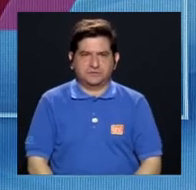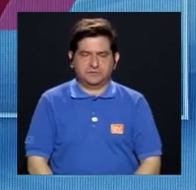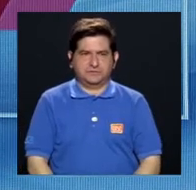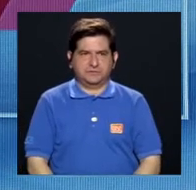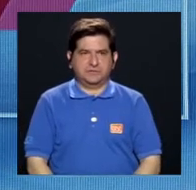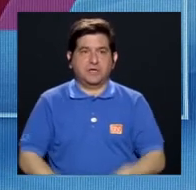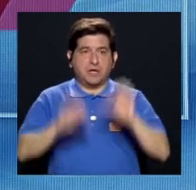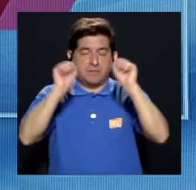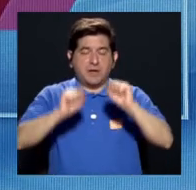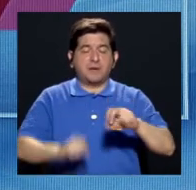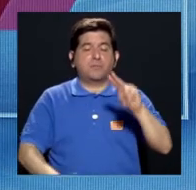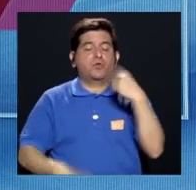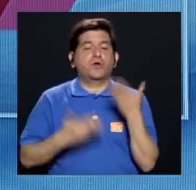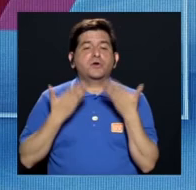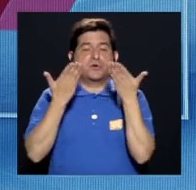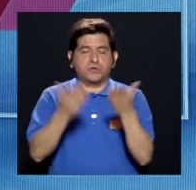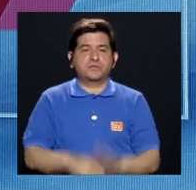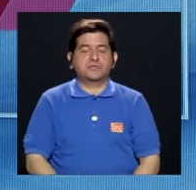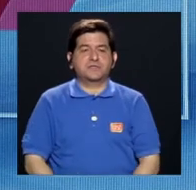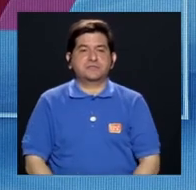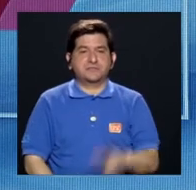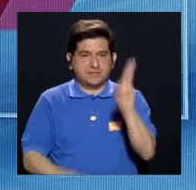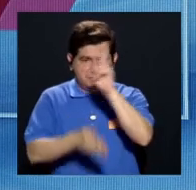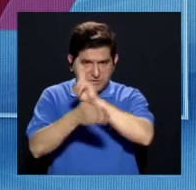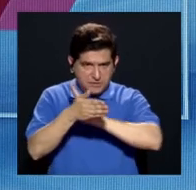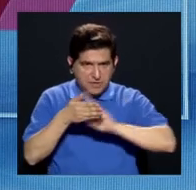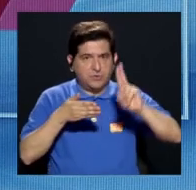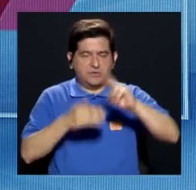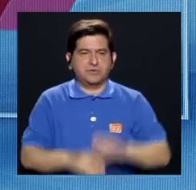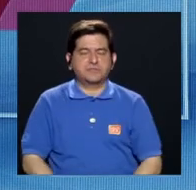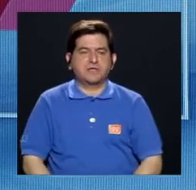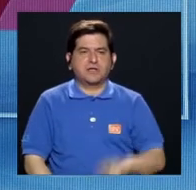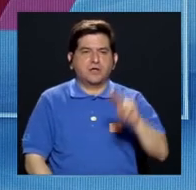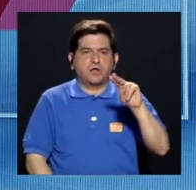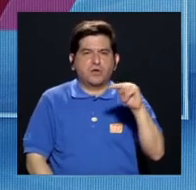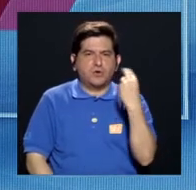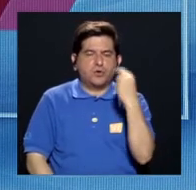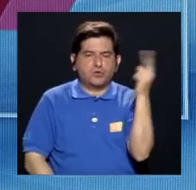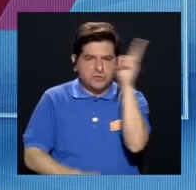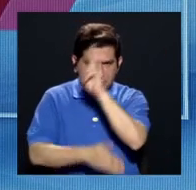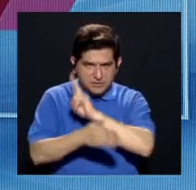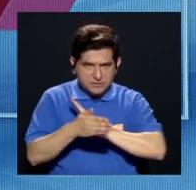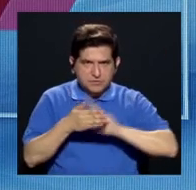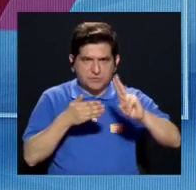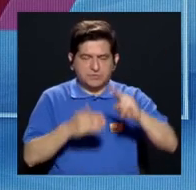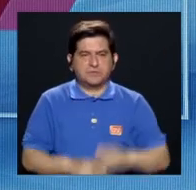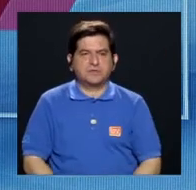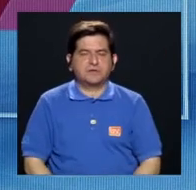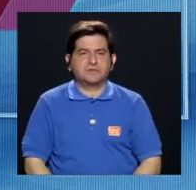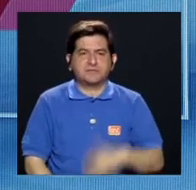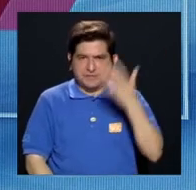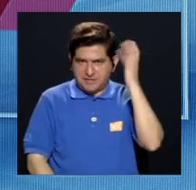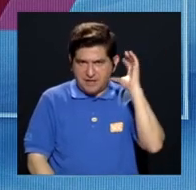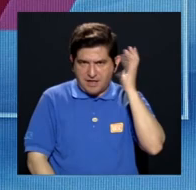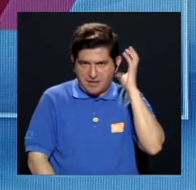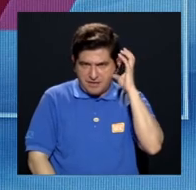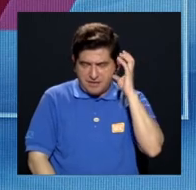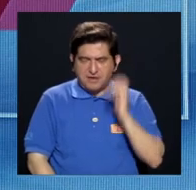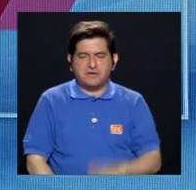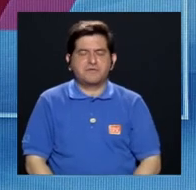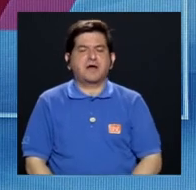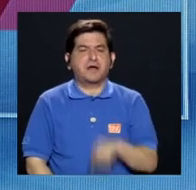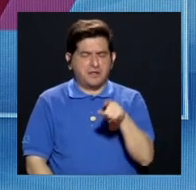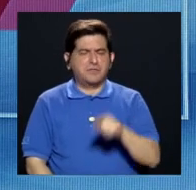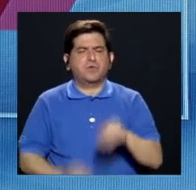ahora brindar noticias, universidad, un noticiario de radio